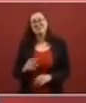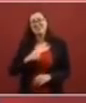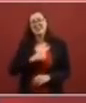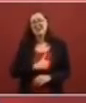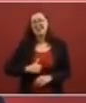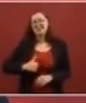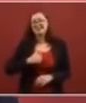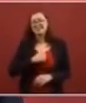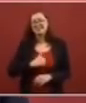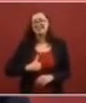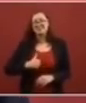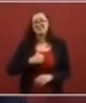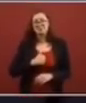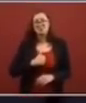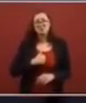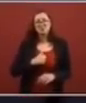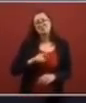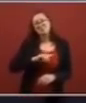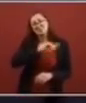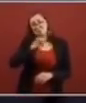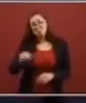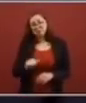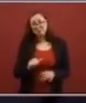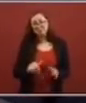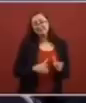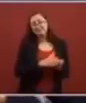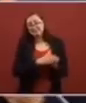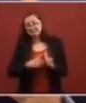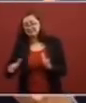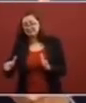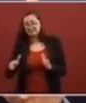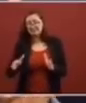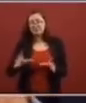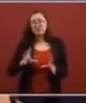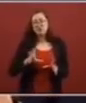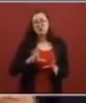desgraciadamente en los últimos años. Todo el gobierno